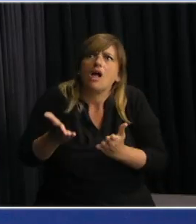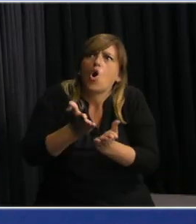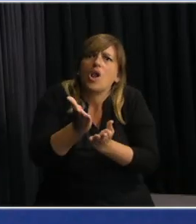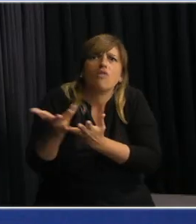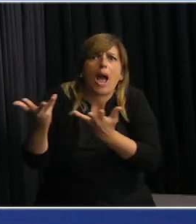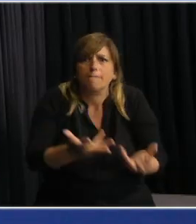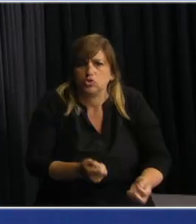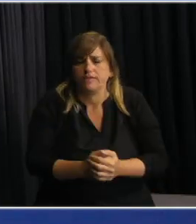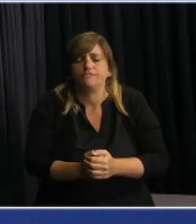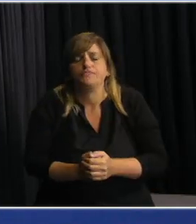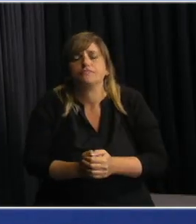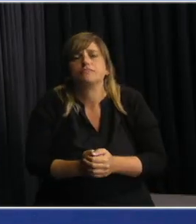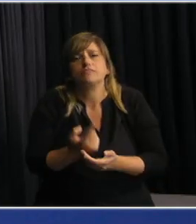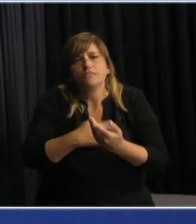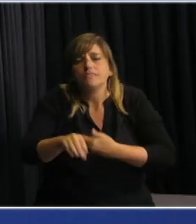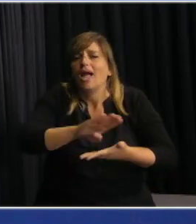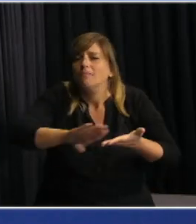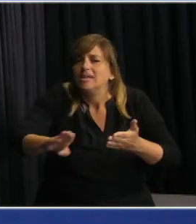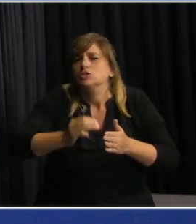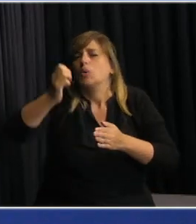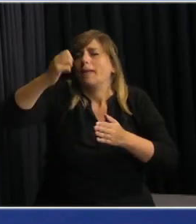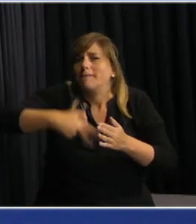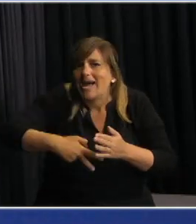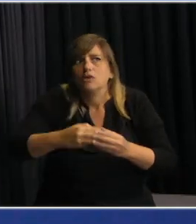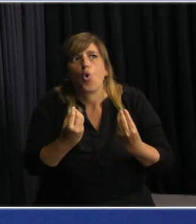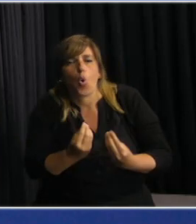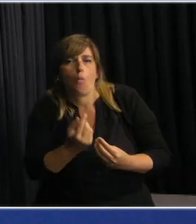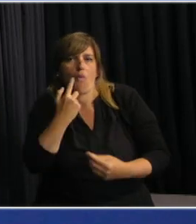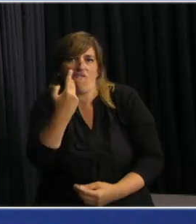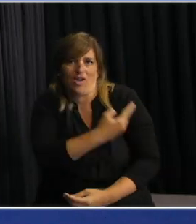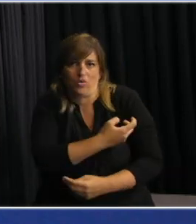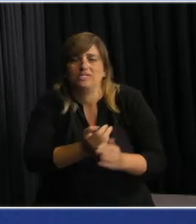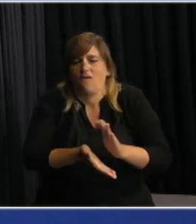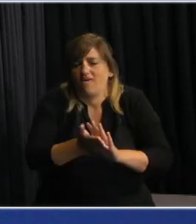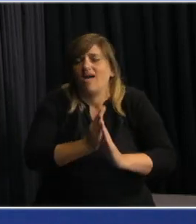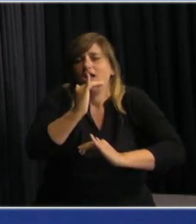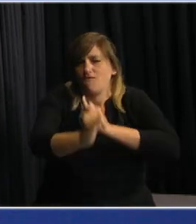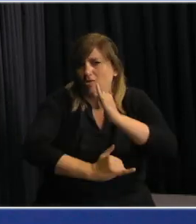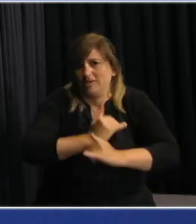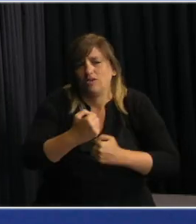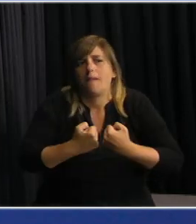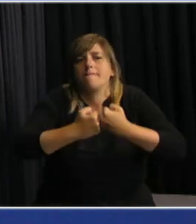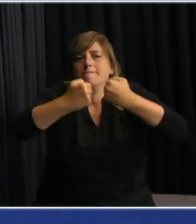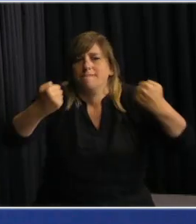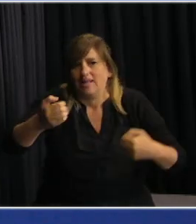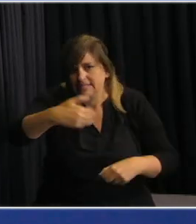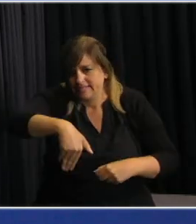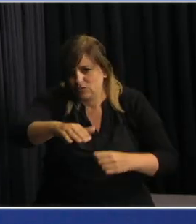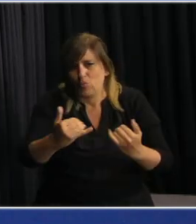Sobre el plan de vacunación, ustedes van a tener más información a medida que pasen los días.